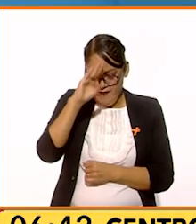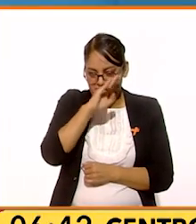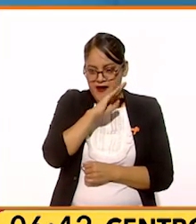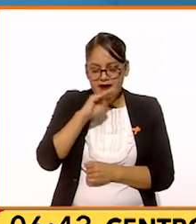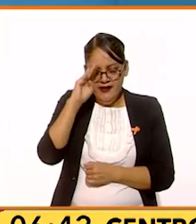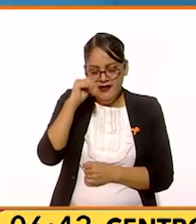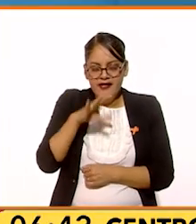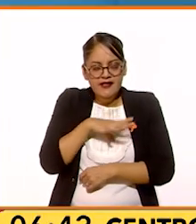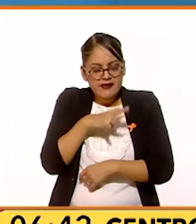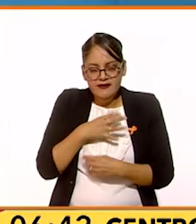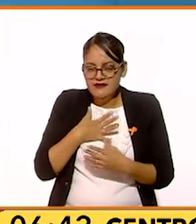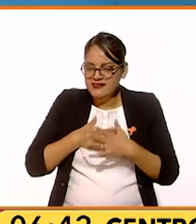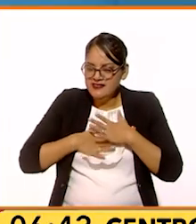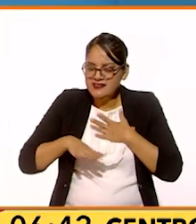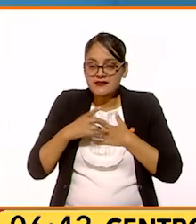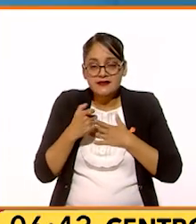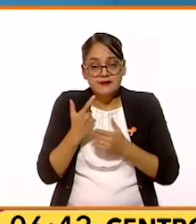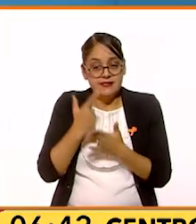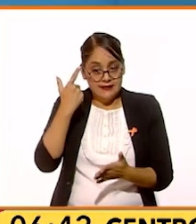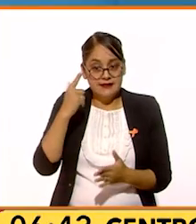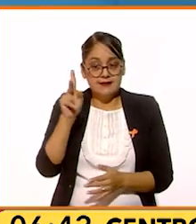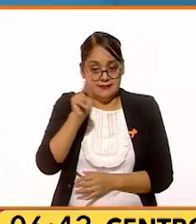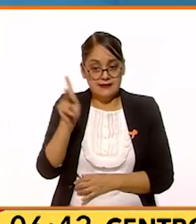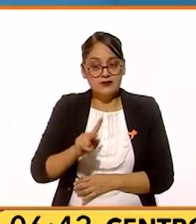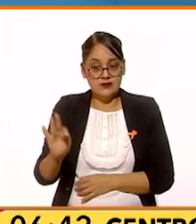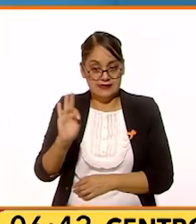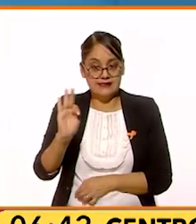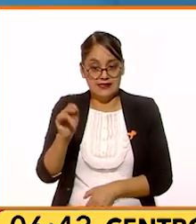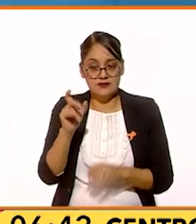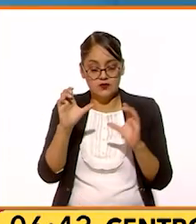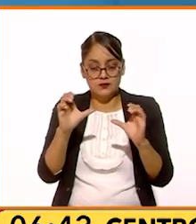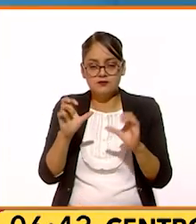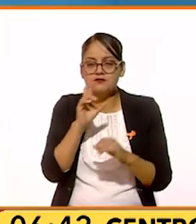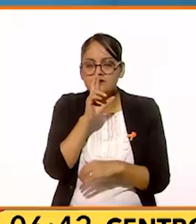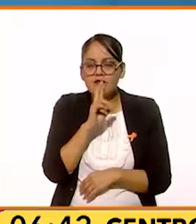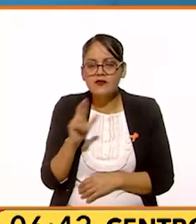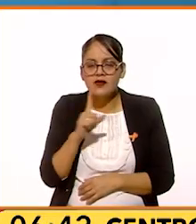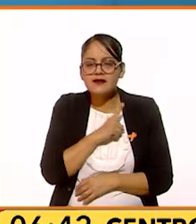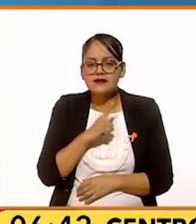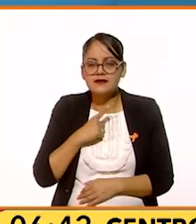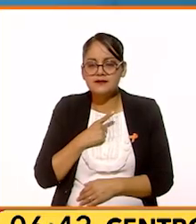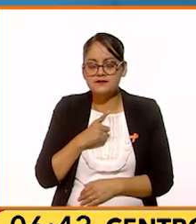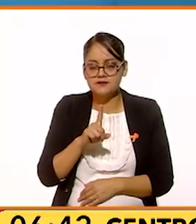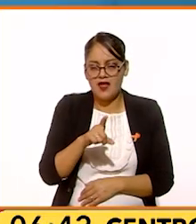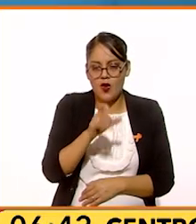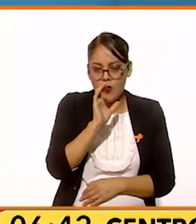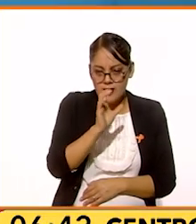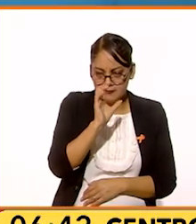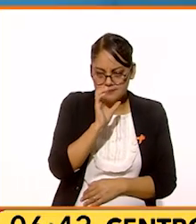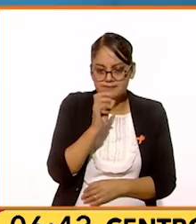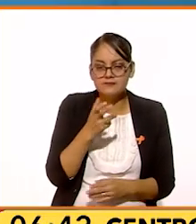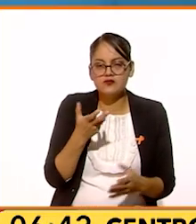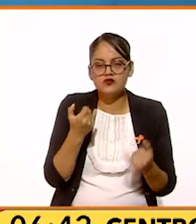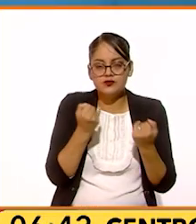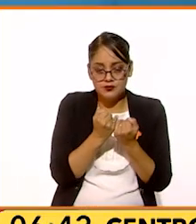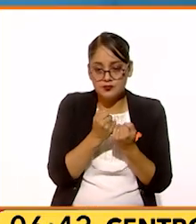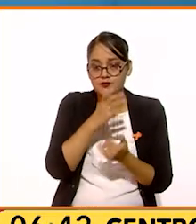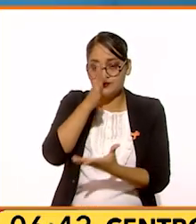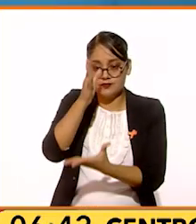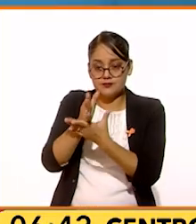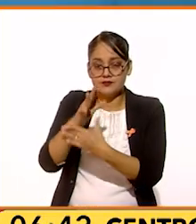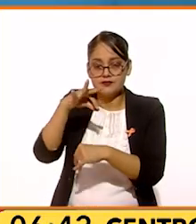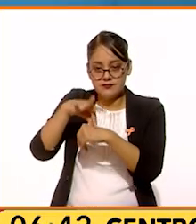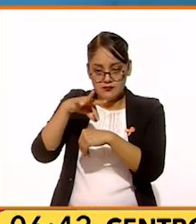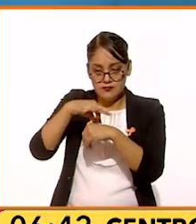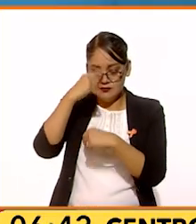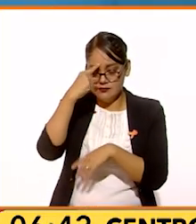gasto de energía puede agravar las cosas. Y aquí es muy importante el mantenerse bien hidratado, también acudir al médico